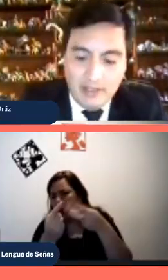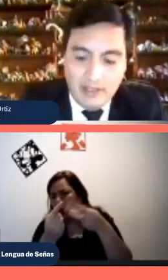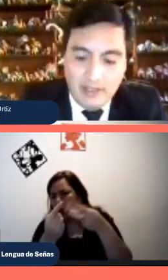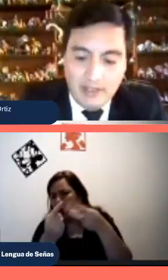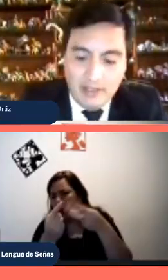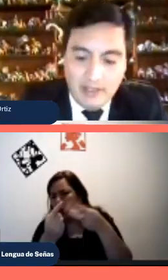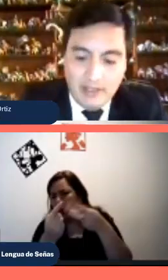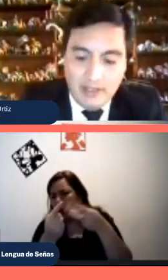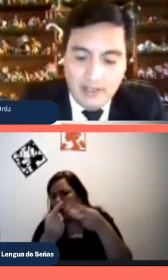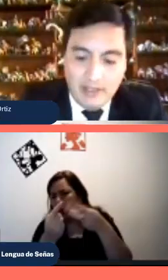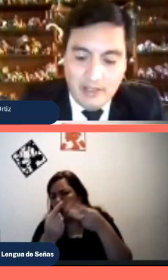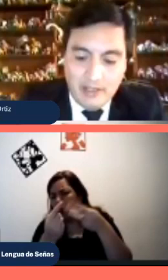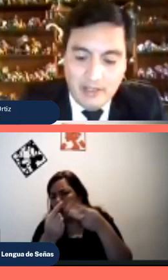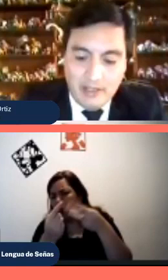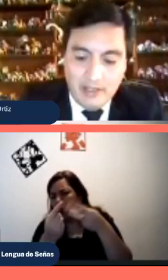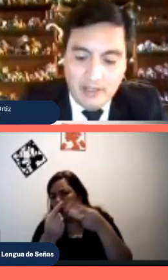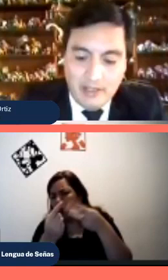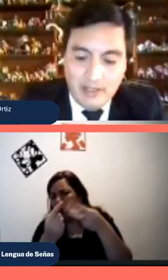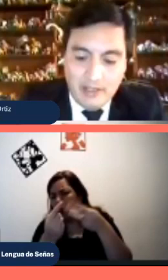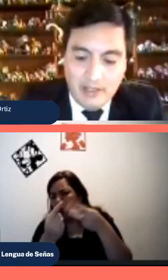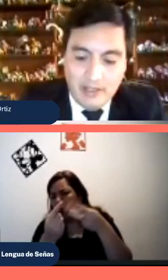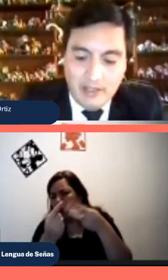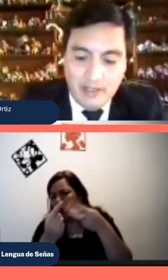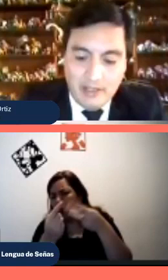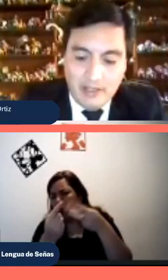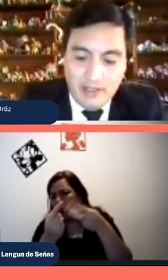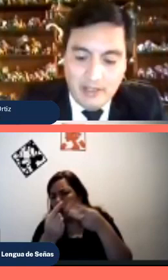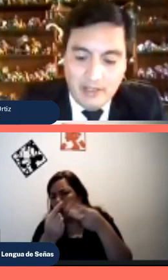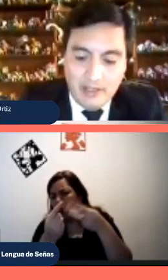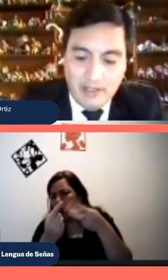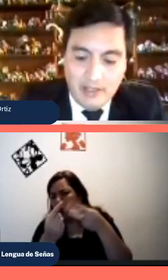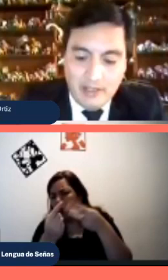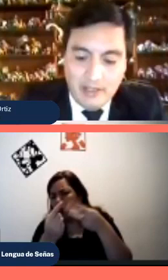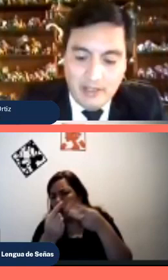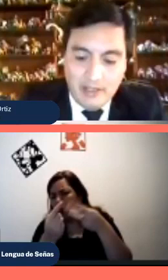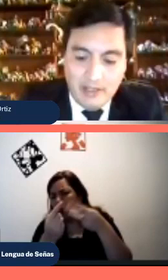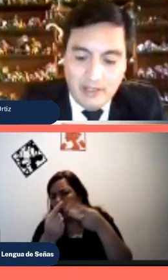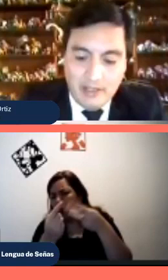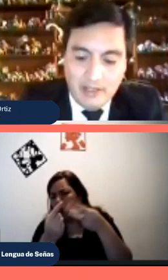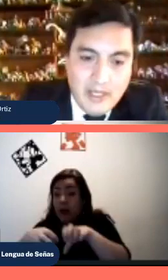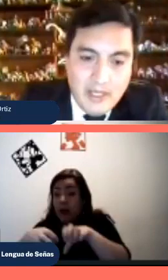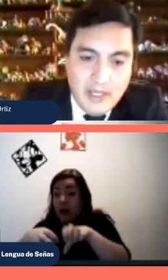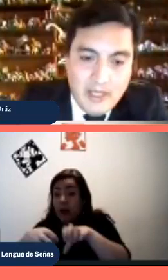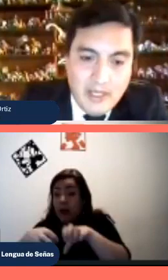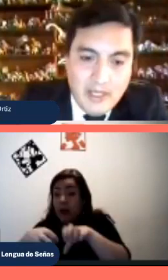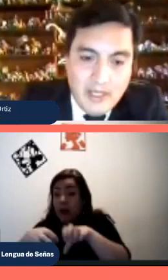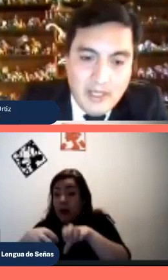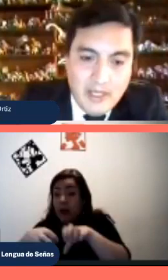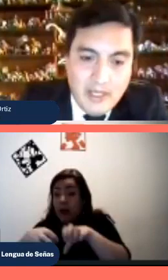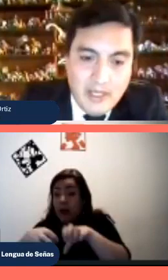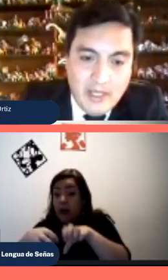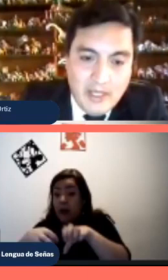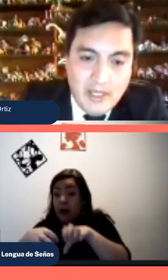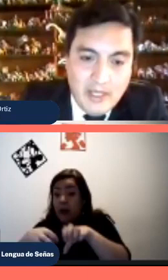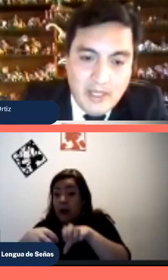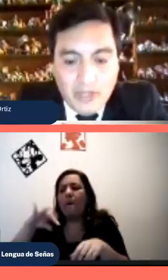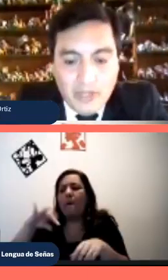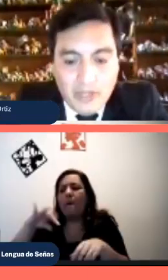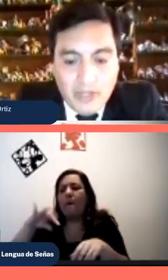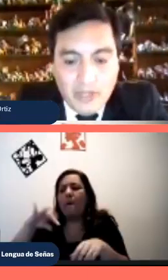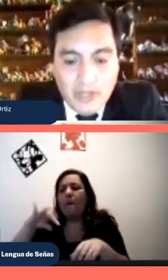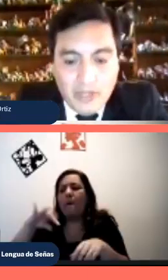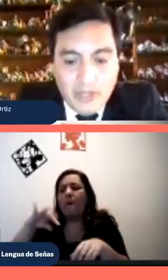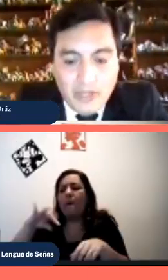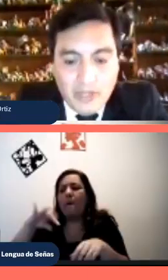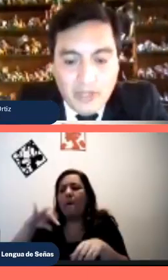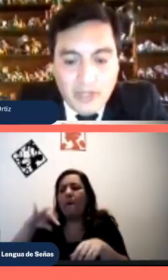es el estudio de los restos de los animales del pasado, la tafonomía, que estudia los cambios morfológicos